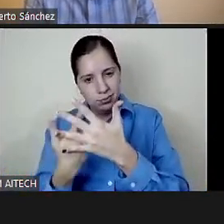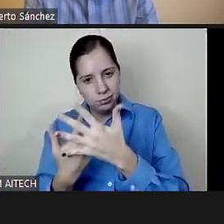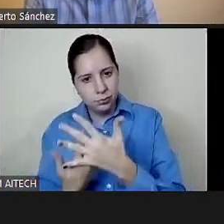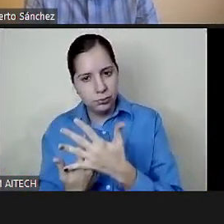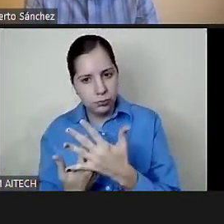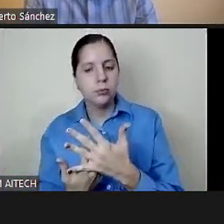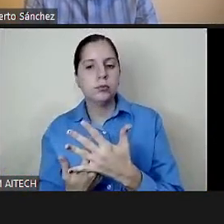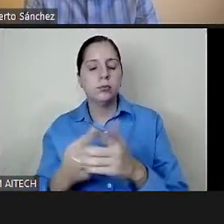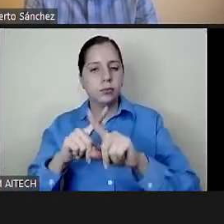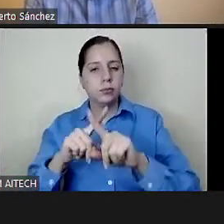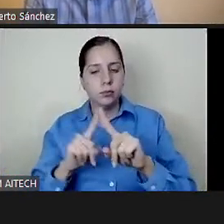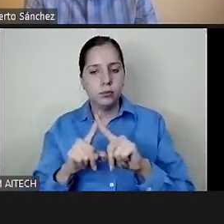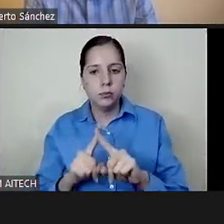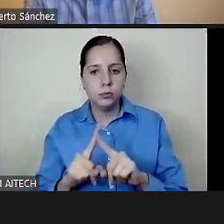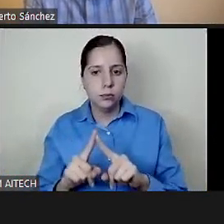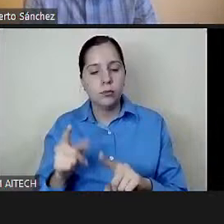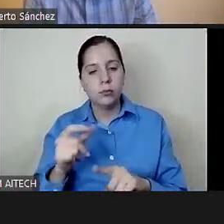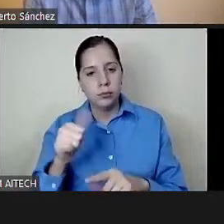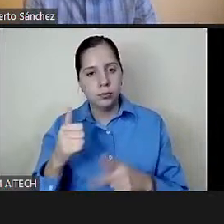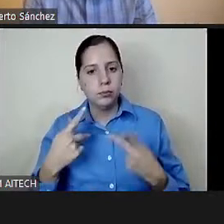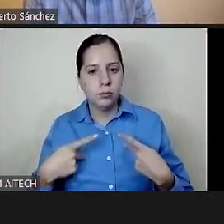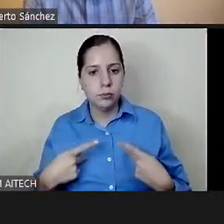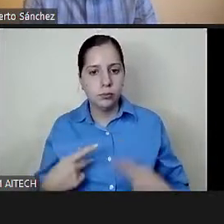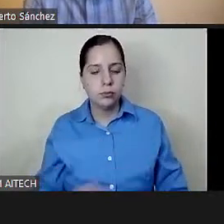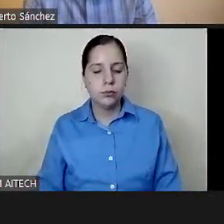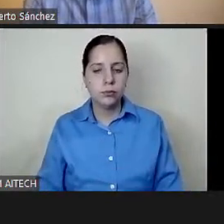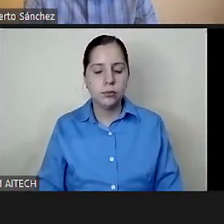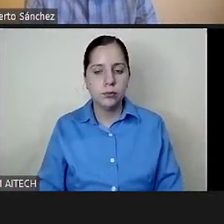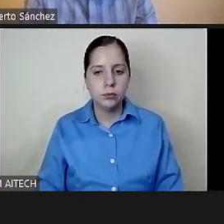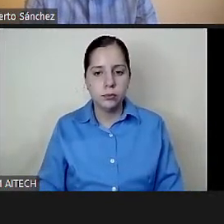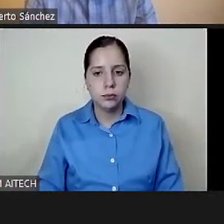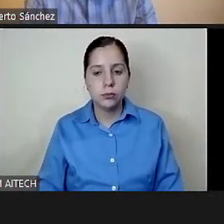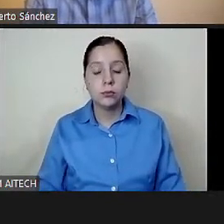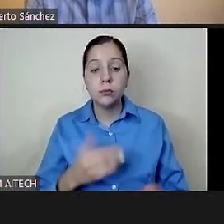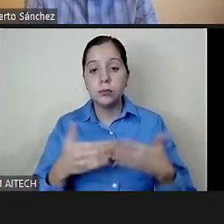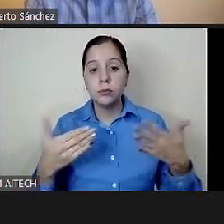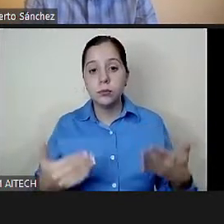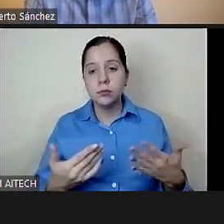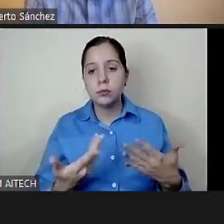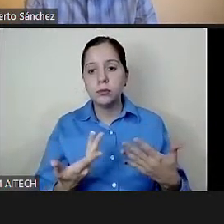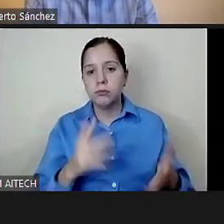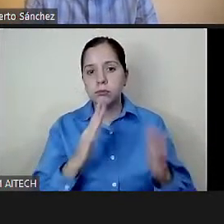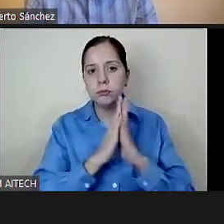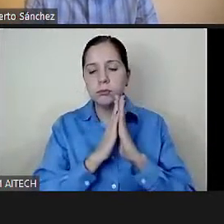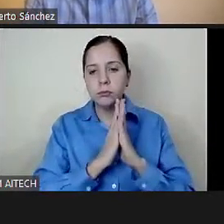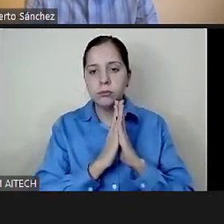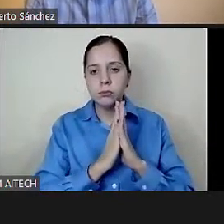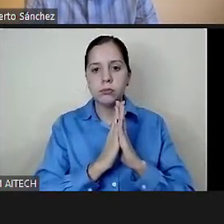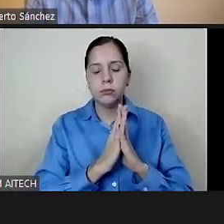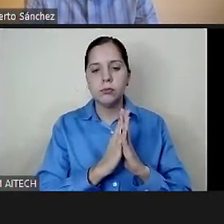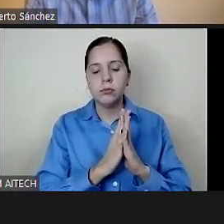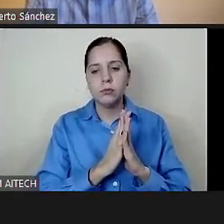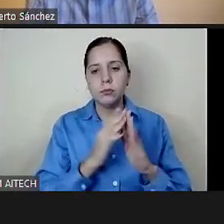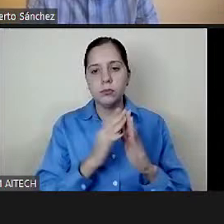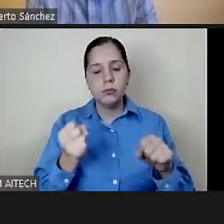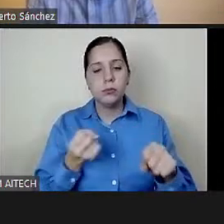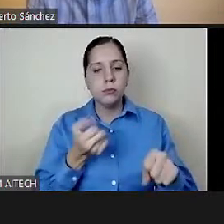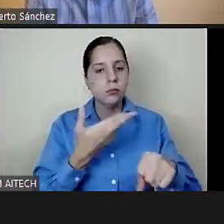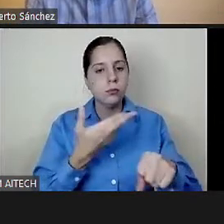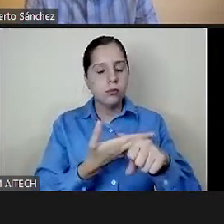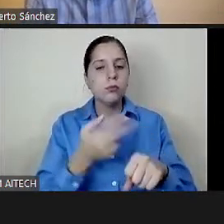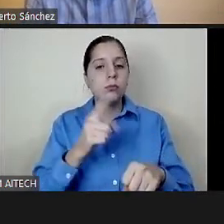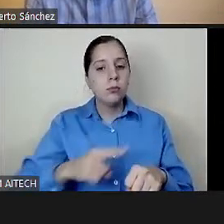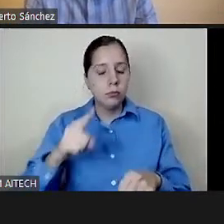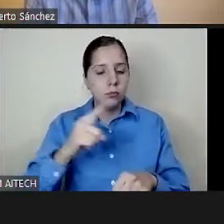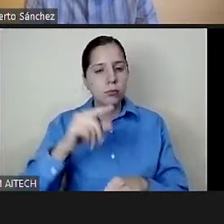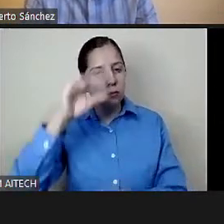Zubía Fernández y otras personas. Enseguida me permito solicitar autorización para que esta Secretaría someta a consideración de este Consejo